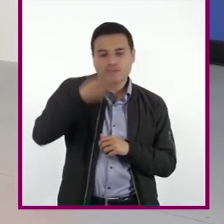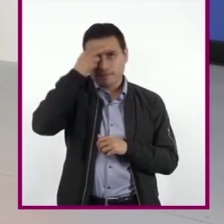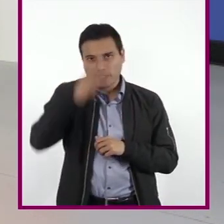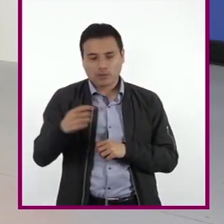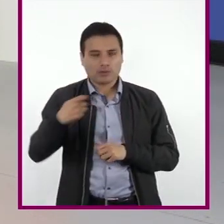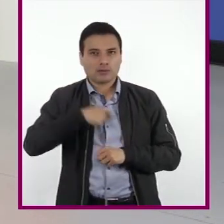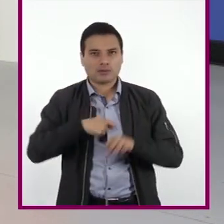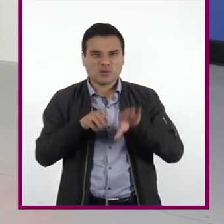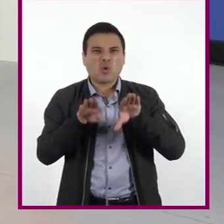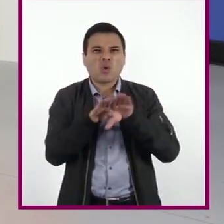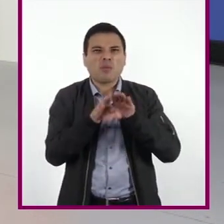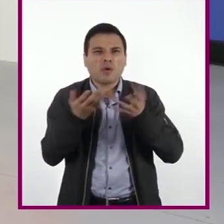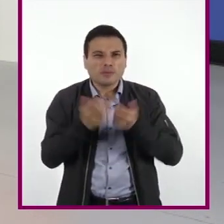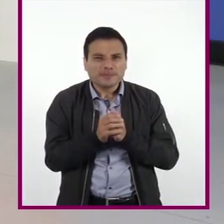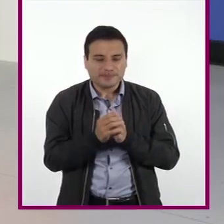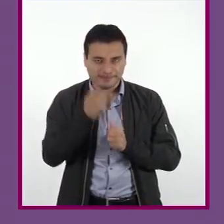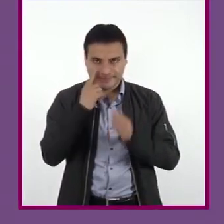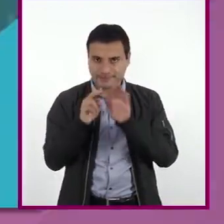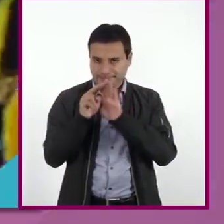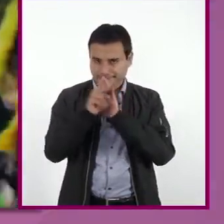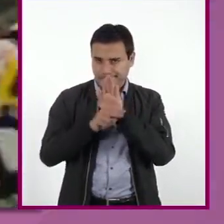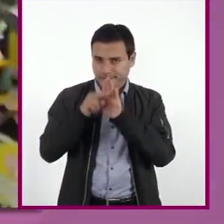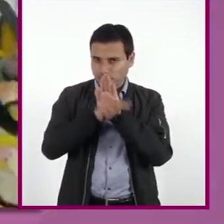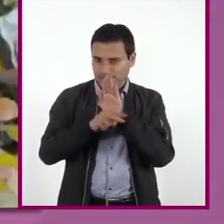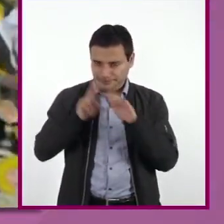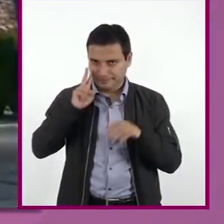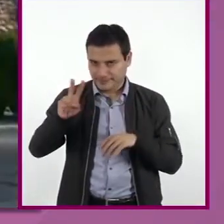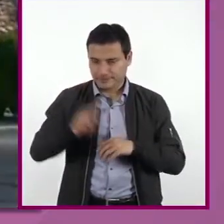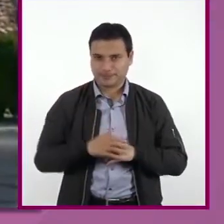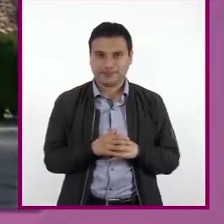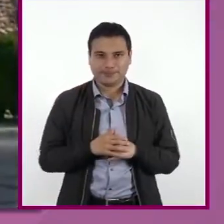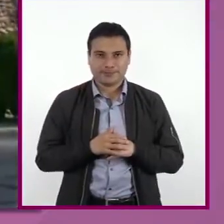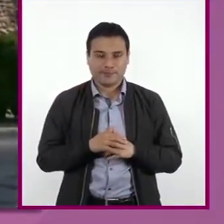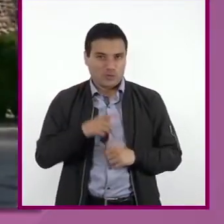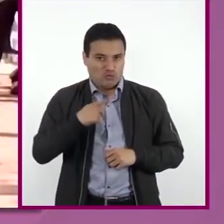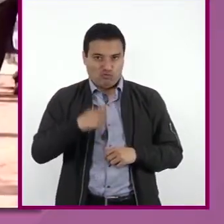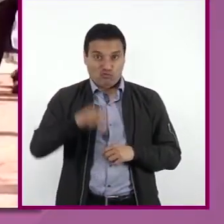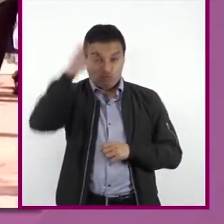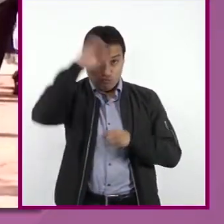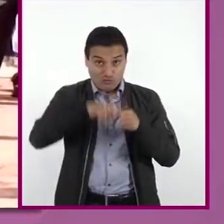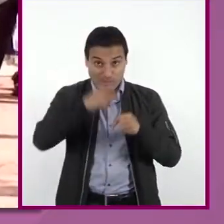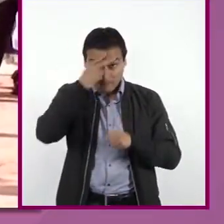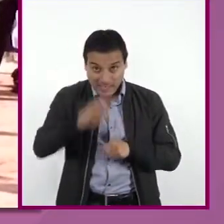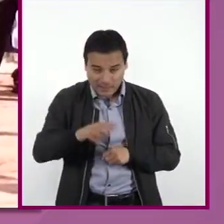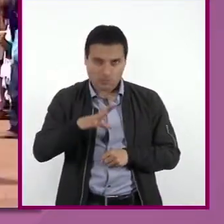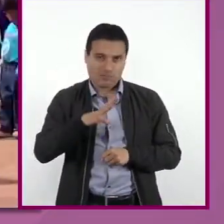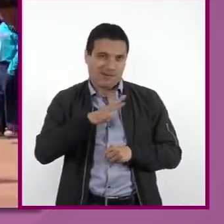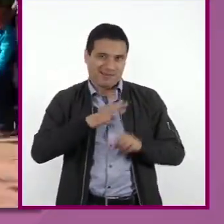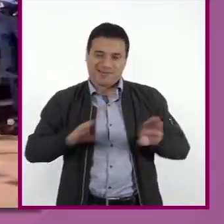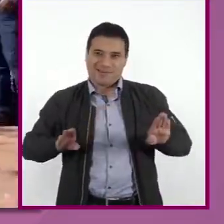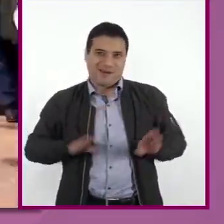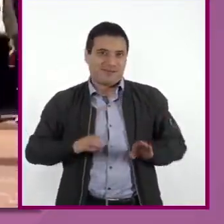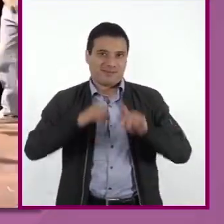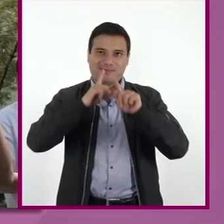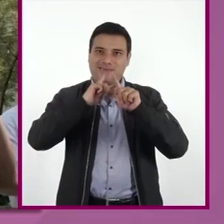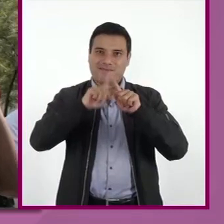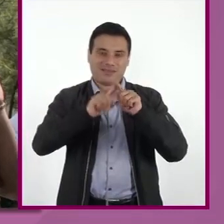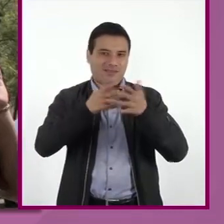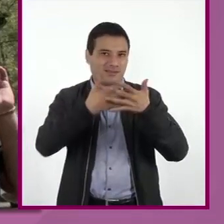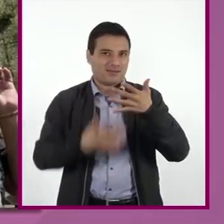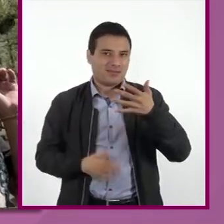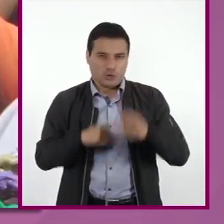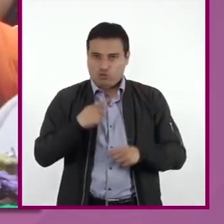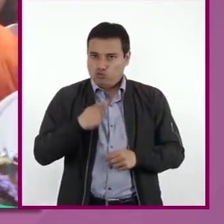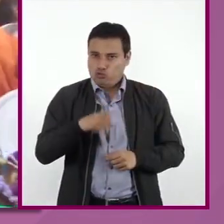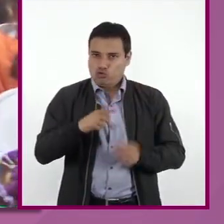nacional, vamos al siguiente video. Nuestra cultura es muy diversa y presenta características específicas